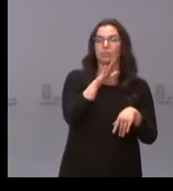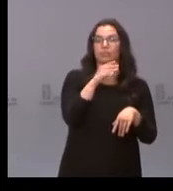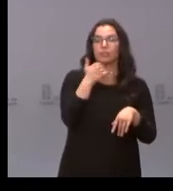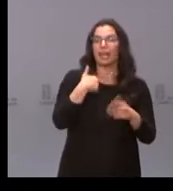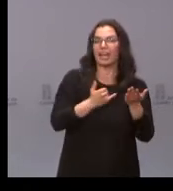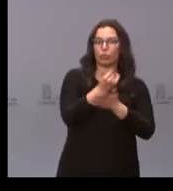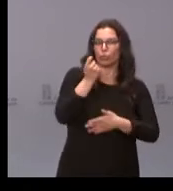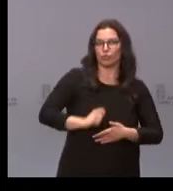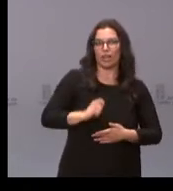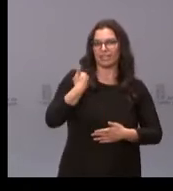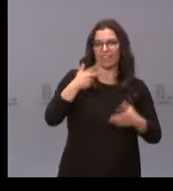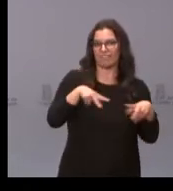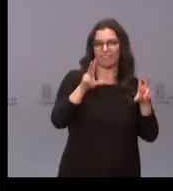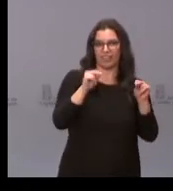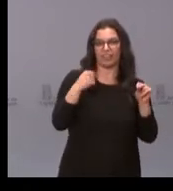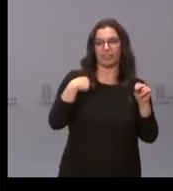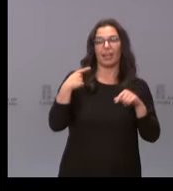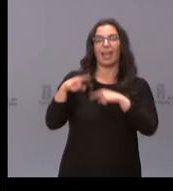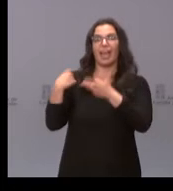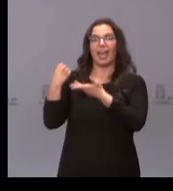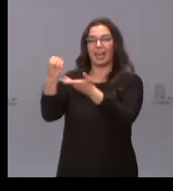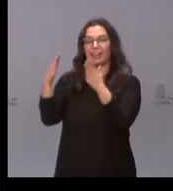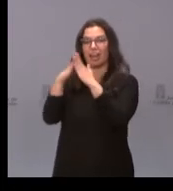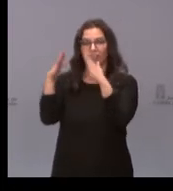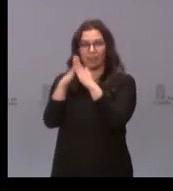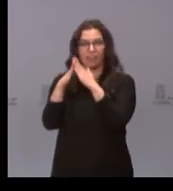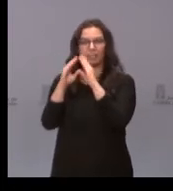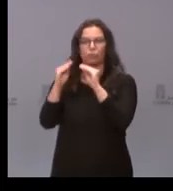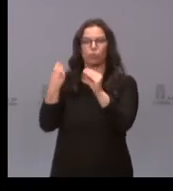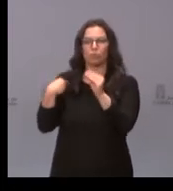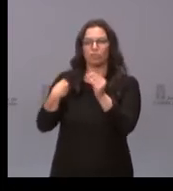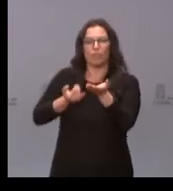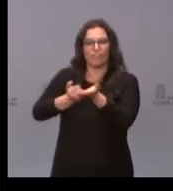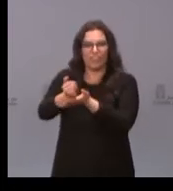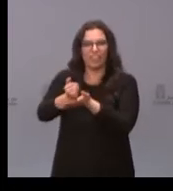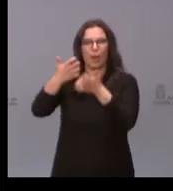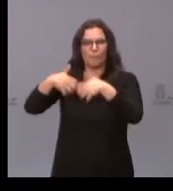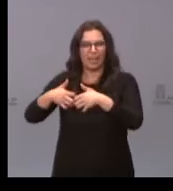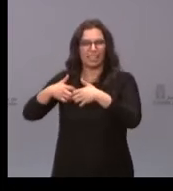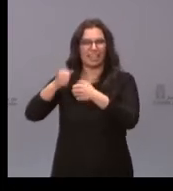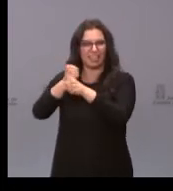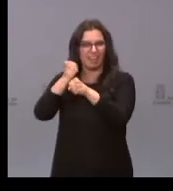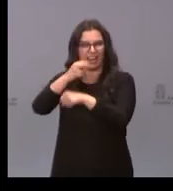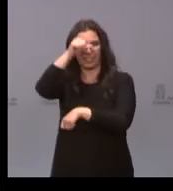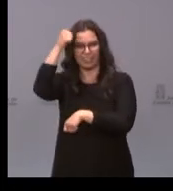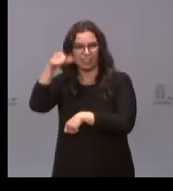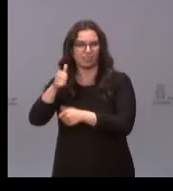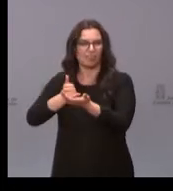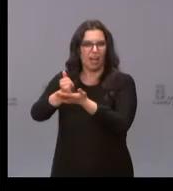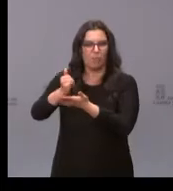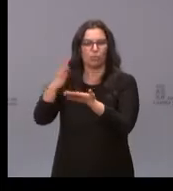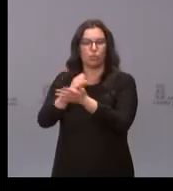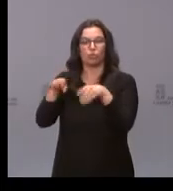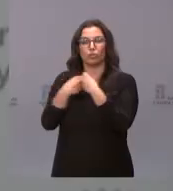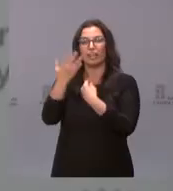profesional una vivienda con dependencias agrarias maquinaria pero si fincas rústicas por un valor de 505 mil